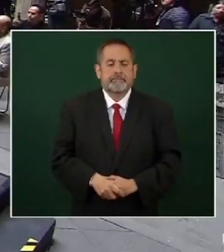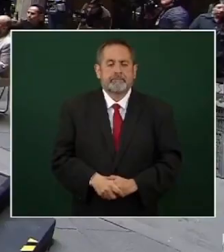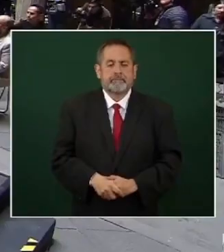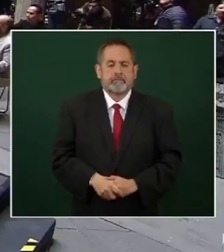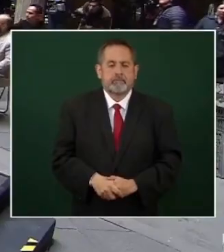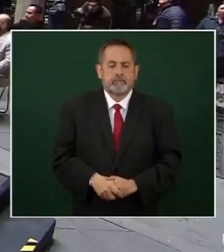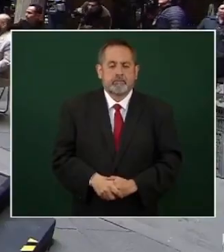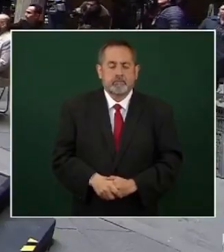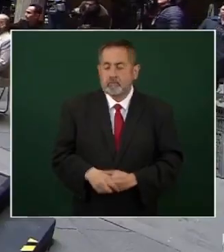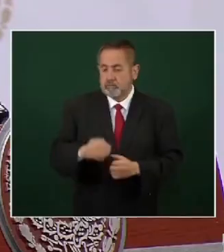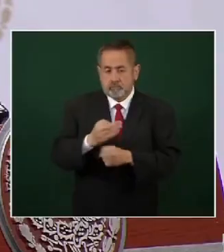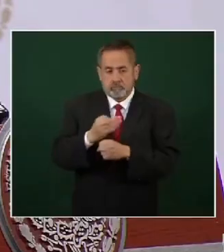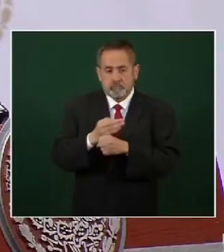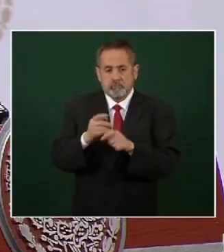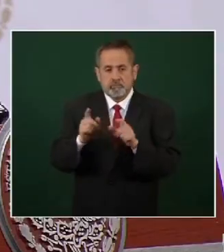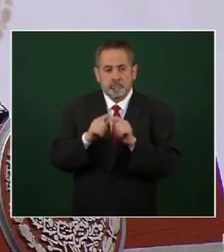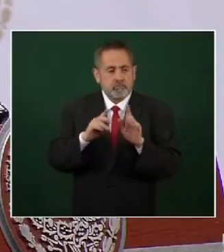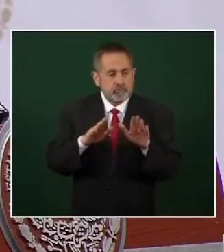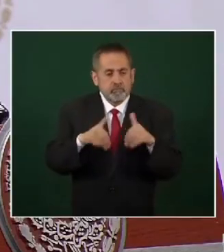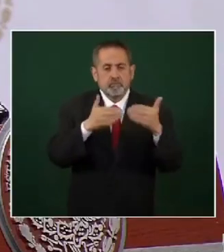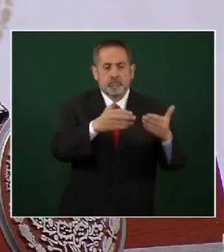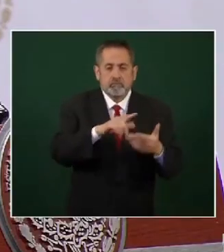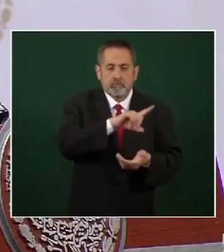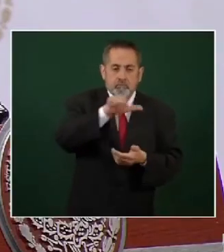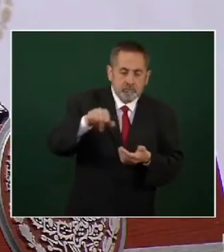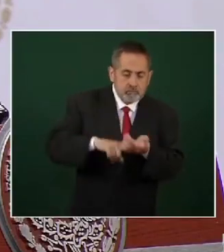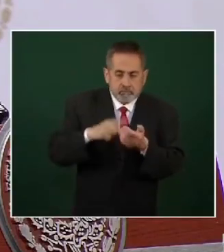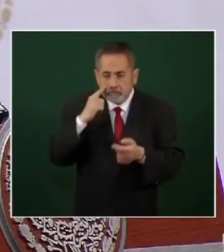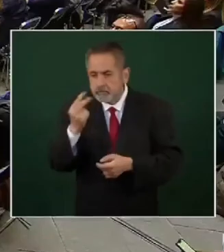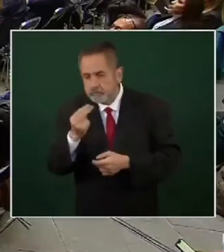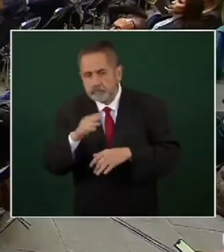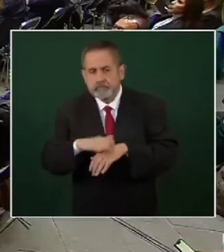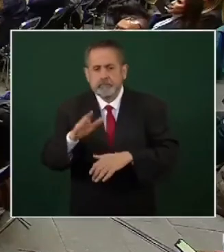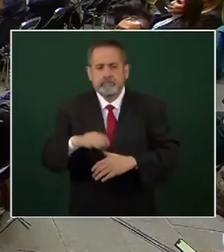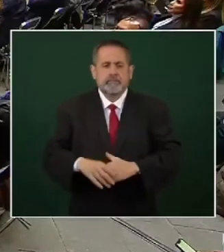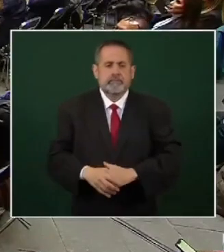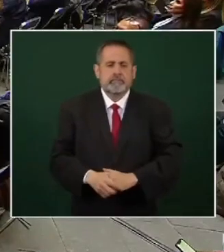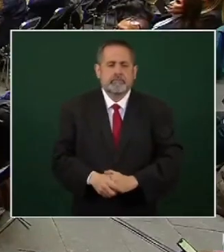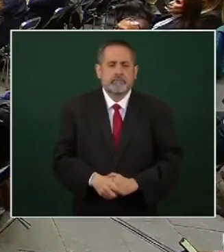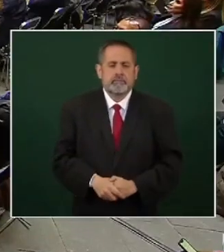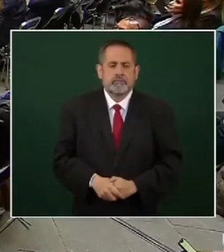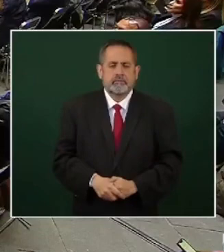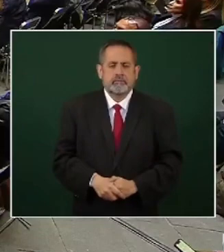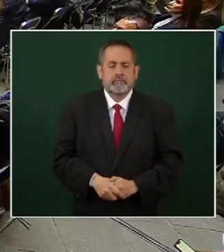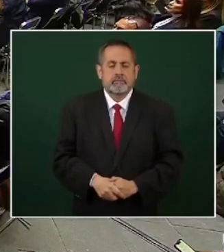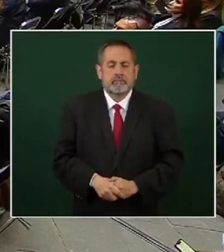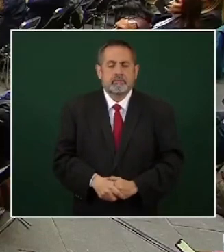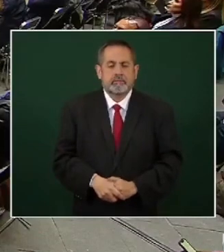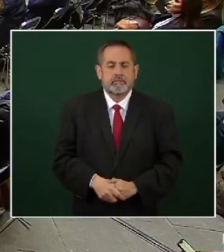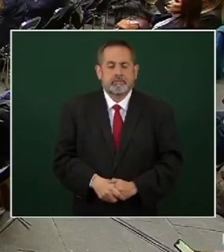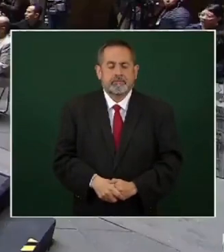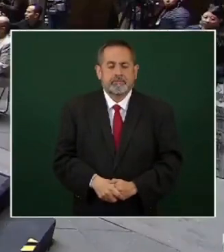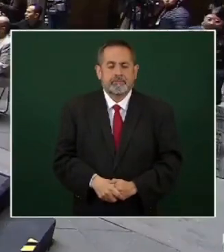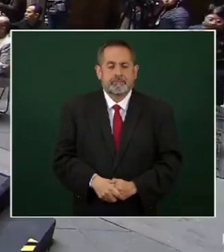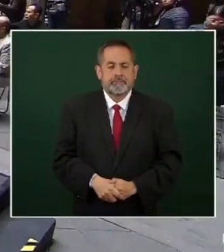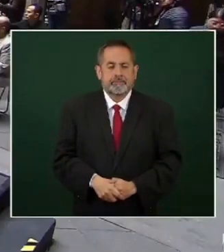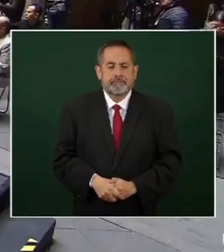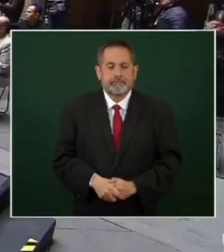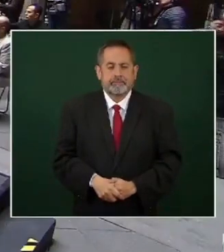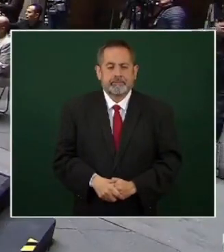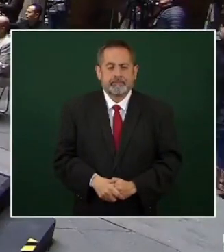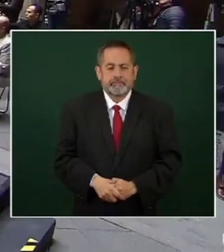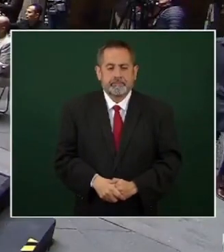En este momento solamente afuera, ya se verá si se requiere más. ¿Y cuál es el mensaje para quienes marchan hoy protestando por medidas